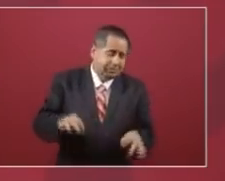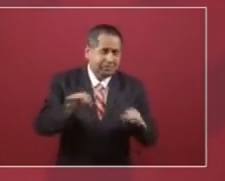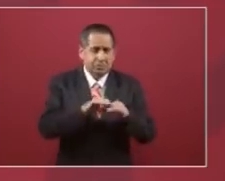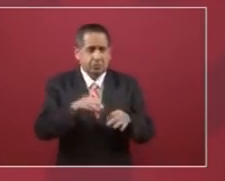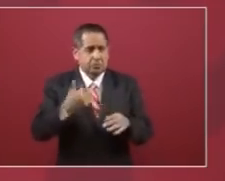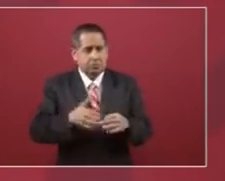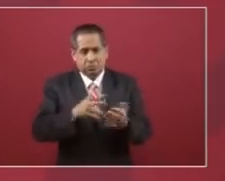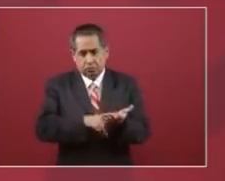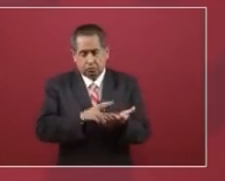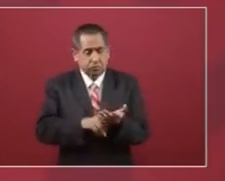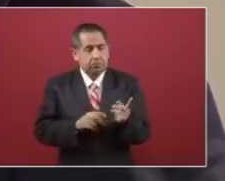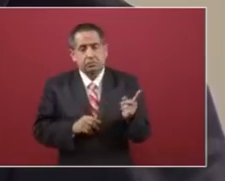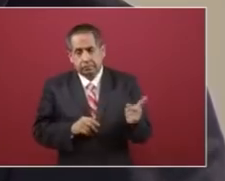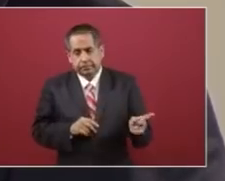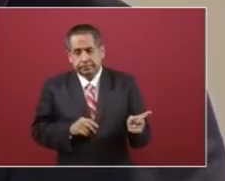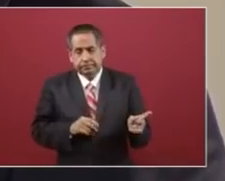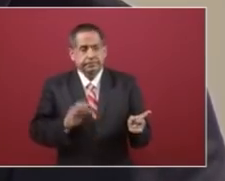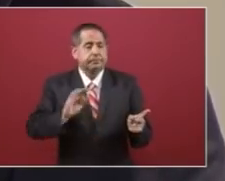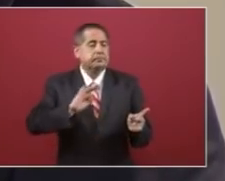y las empresas